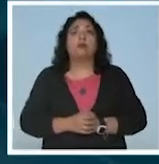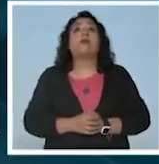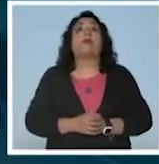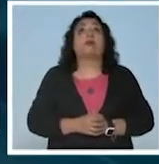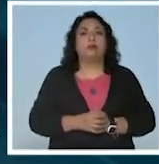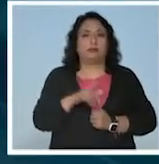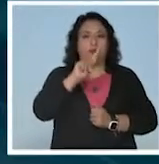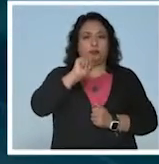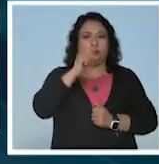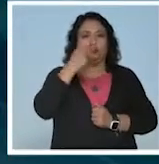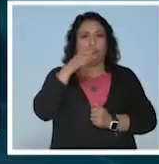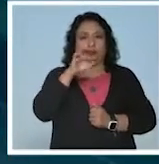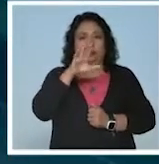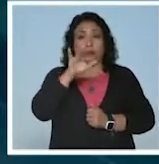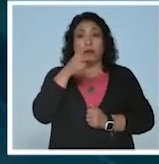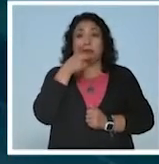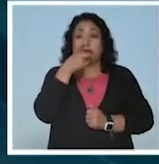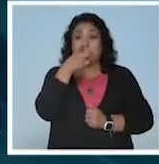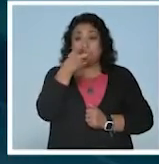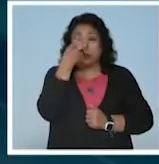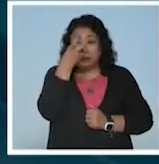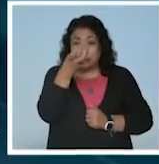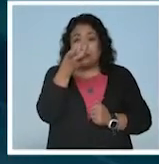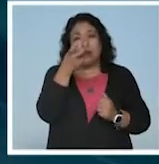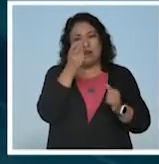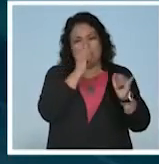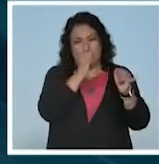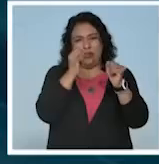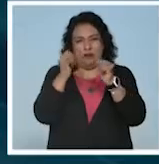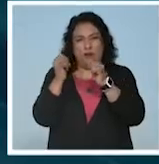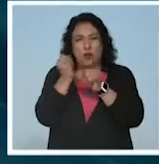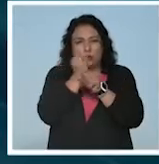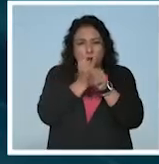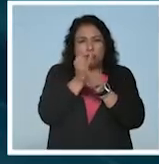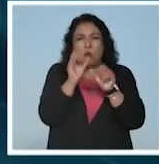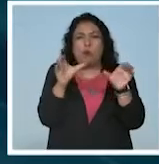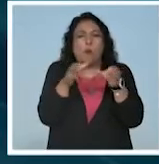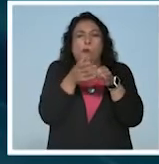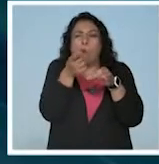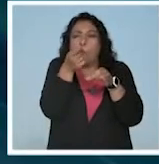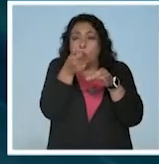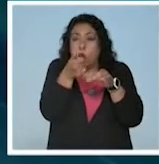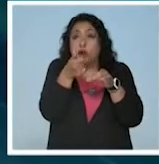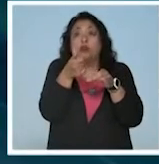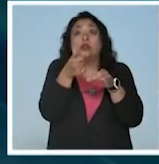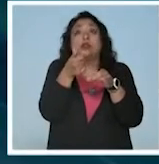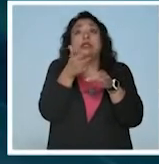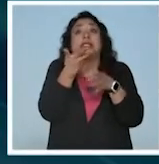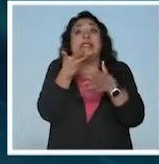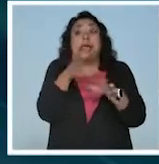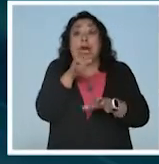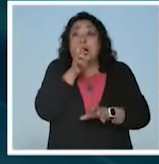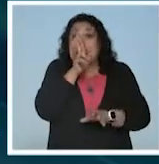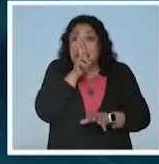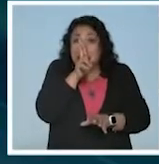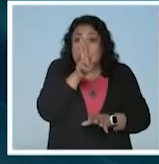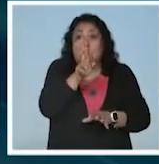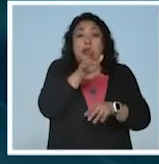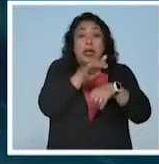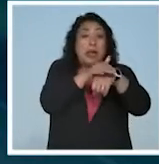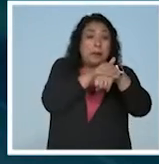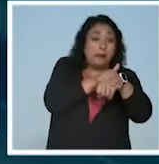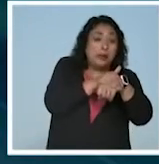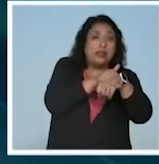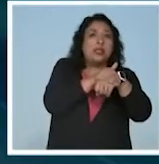The Economist apuntó que la muestra de individuos estudiados es pequeña y que aún no puede responder si la